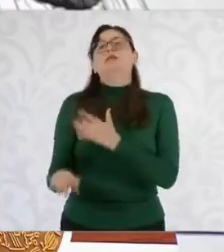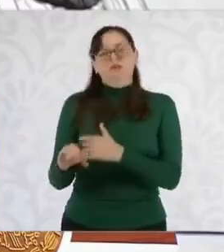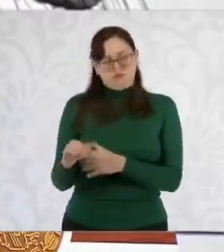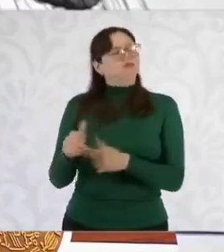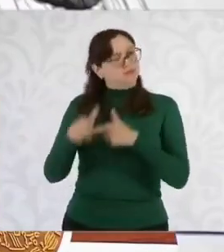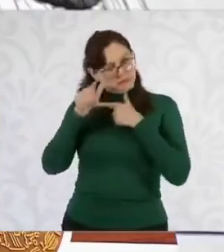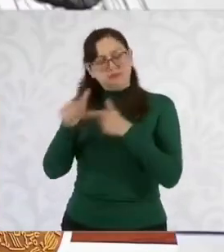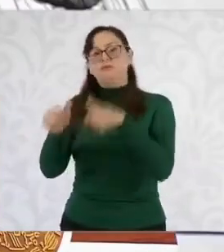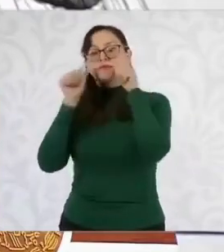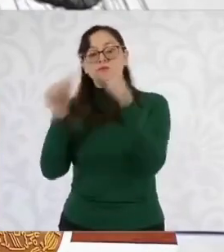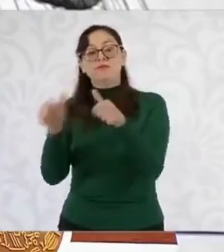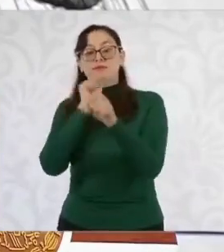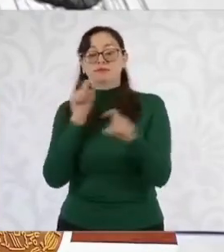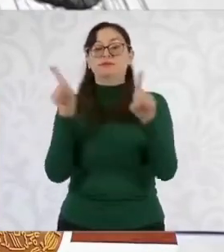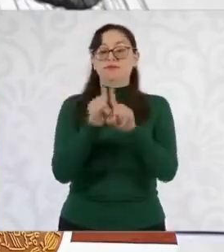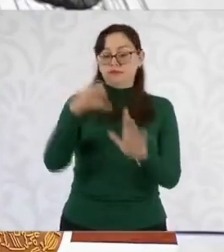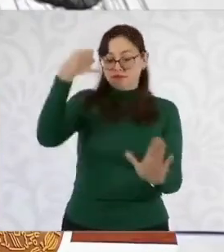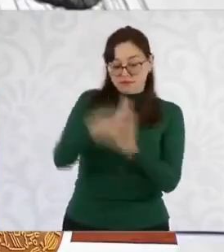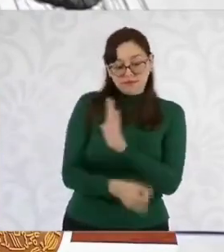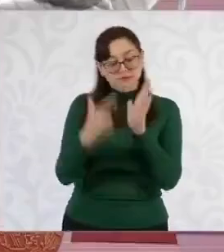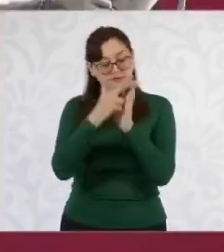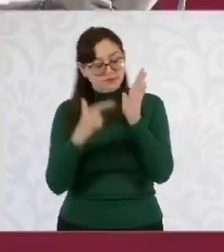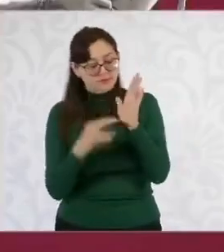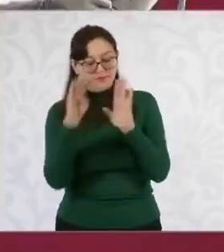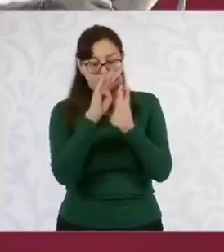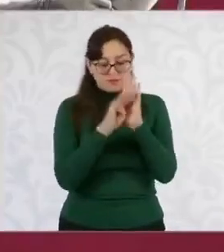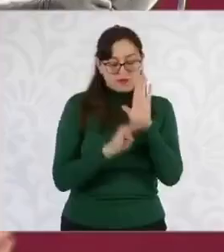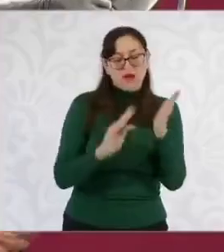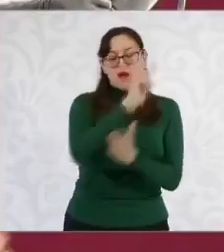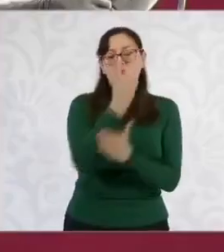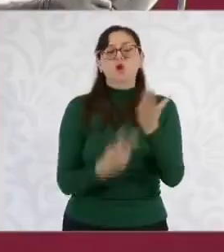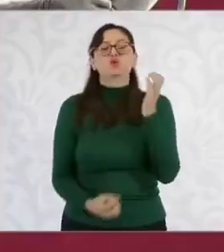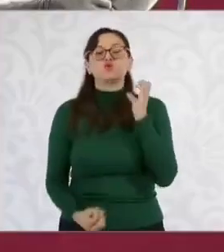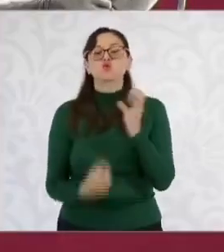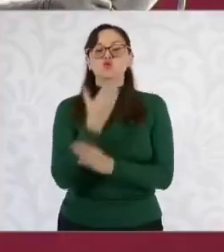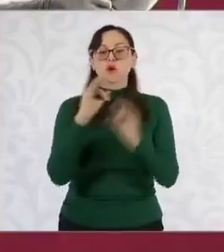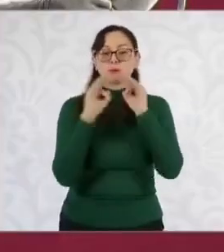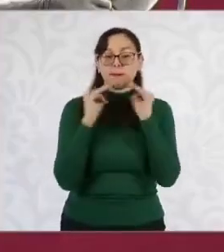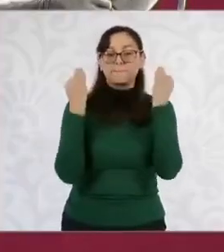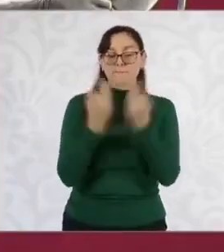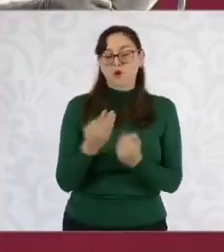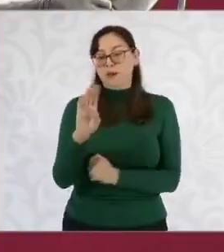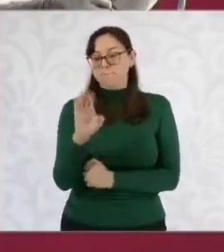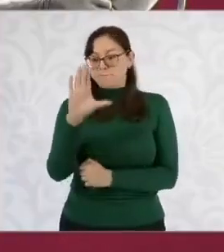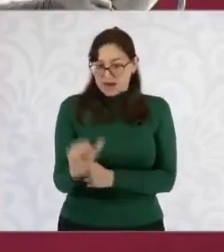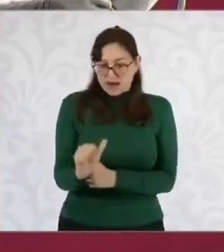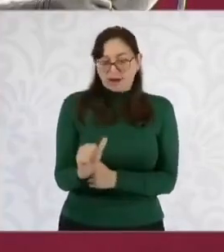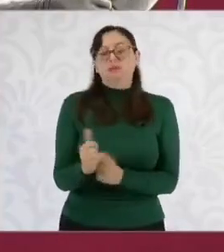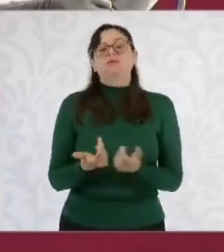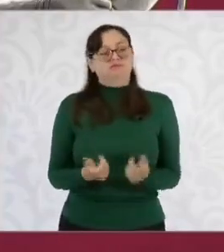también hemos propuesto cambios de fondo en las reglas de operación que rigen nuestro programa para un nuevo esquema escalonado de becas